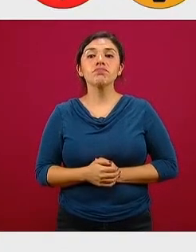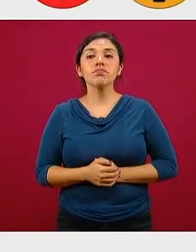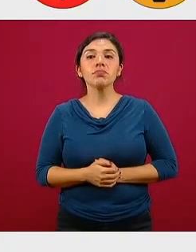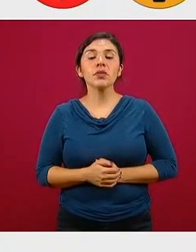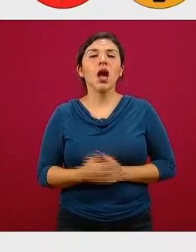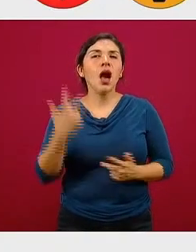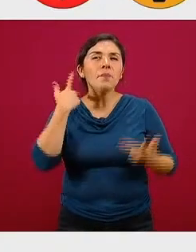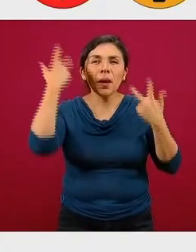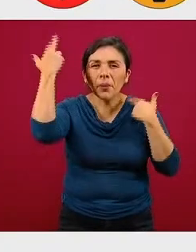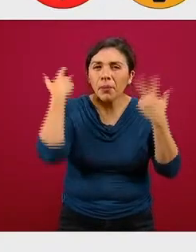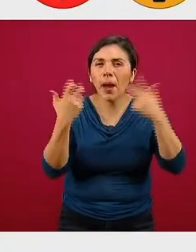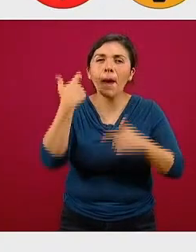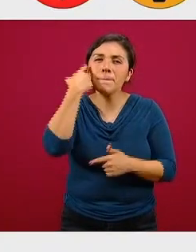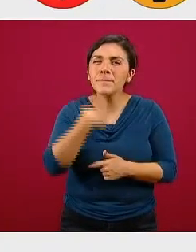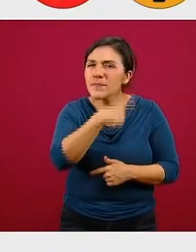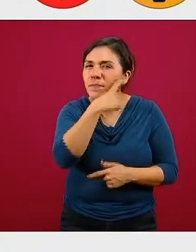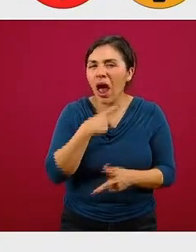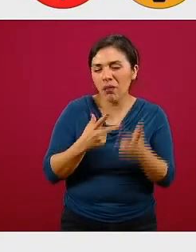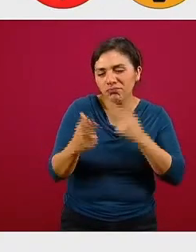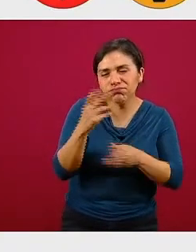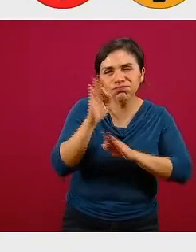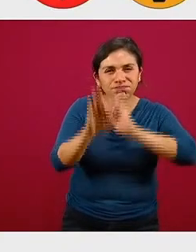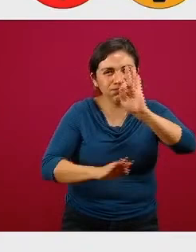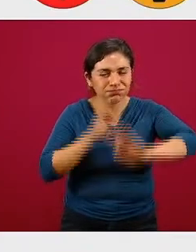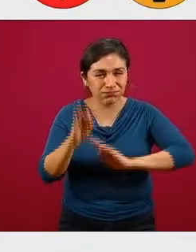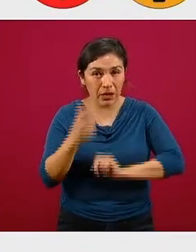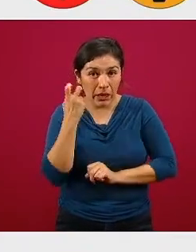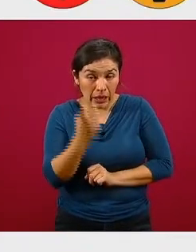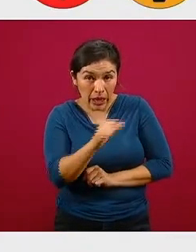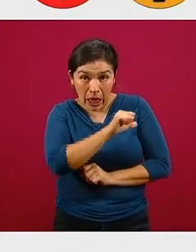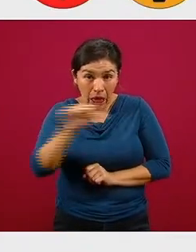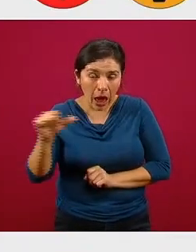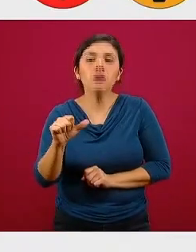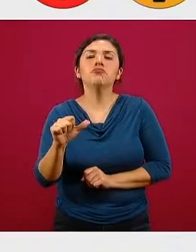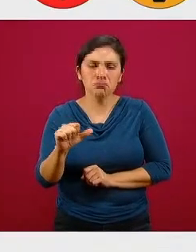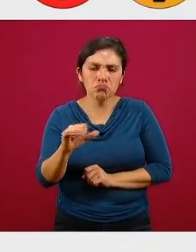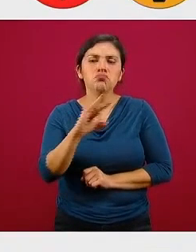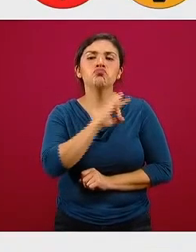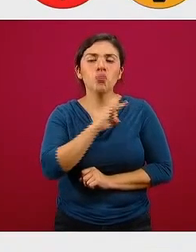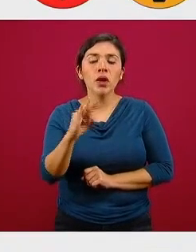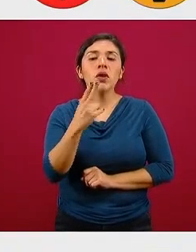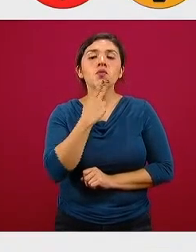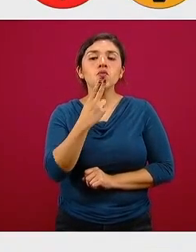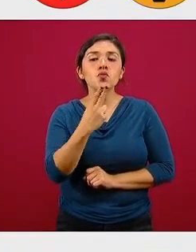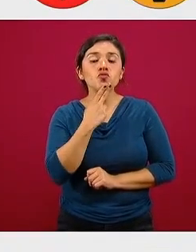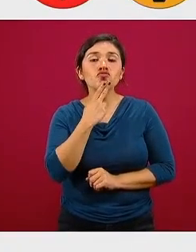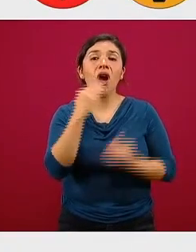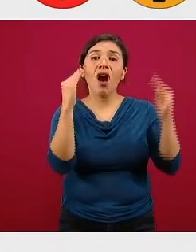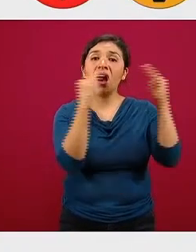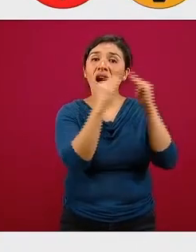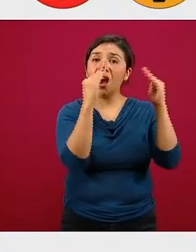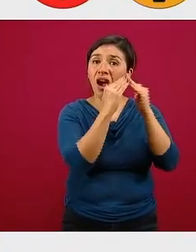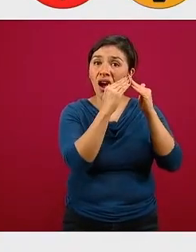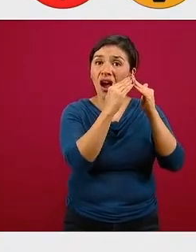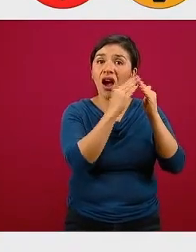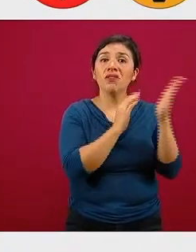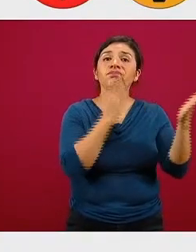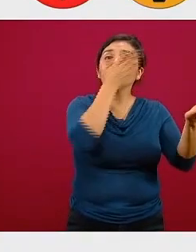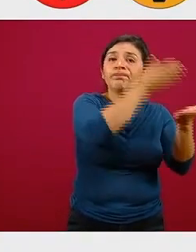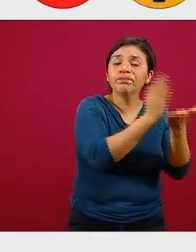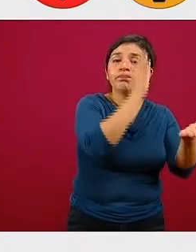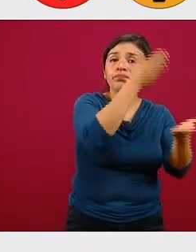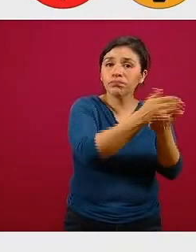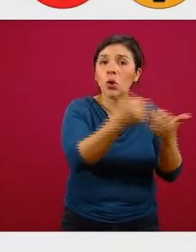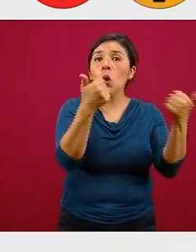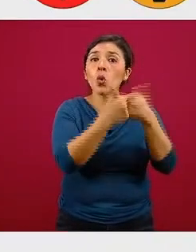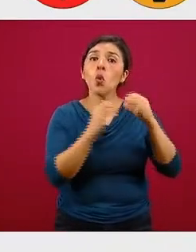barbería, estética, corte de cabello, etcétera, pueden utilizar el servicio a domicilio con su protocolo sanitario